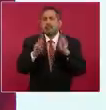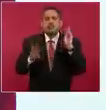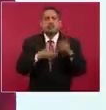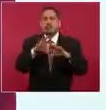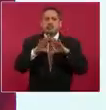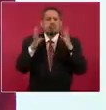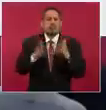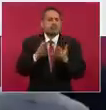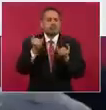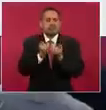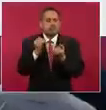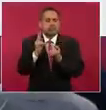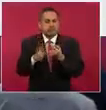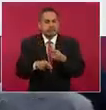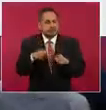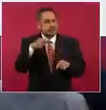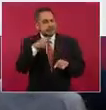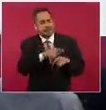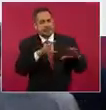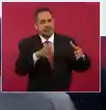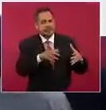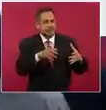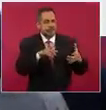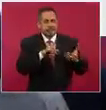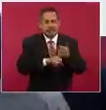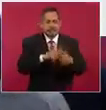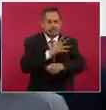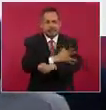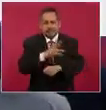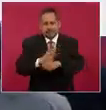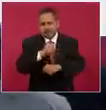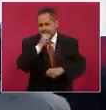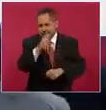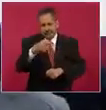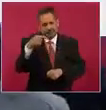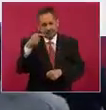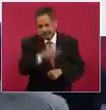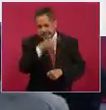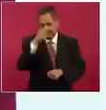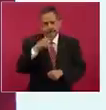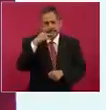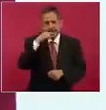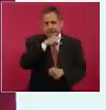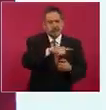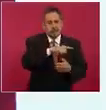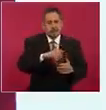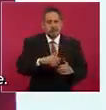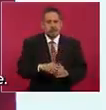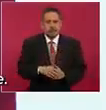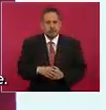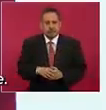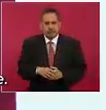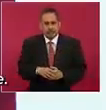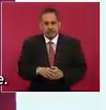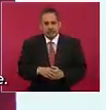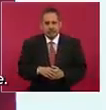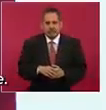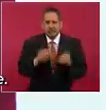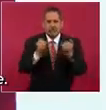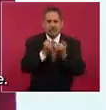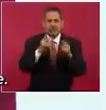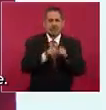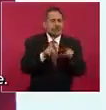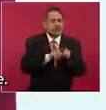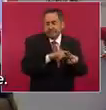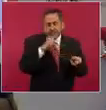mundo se caracteriza por la deshonestidad y la hipocresía están como